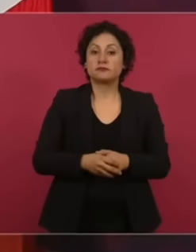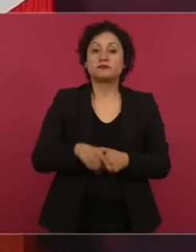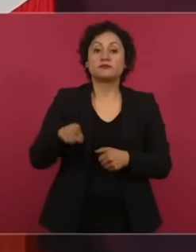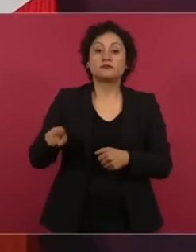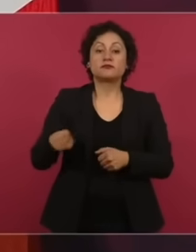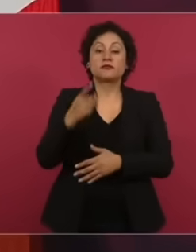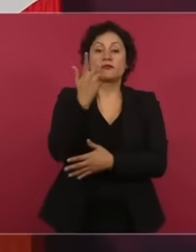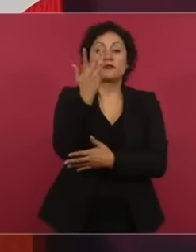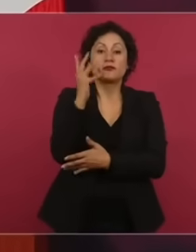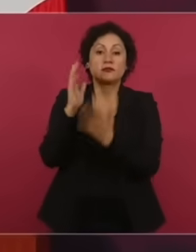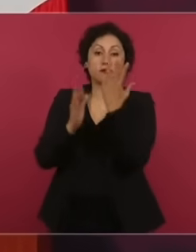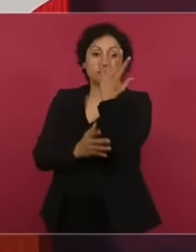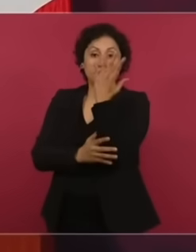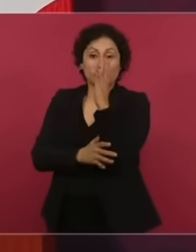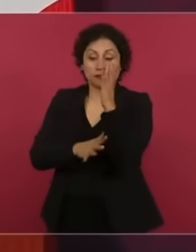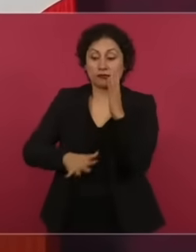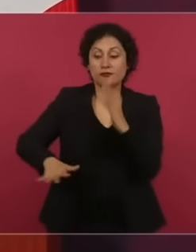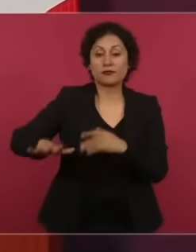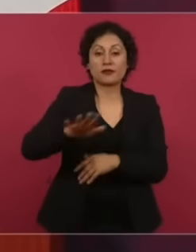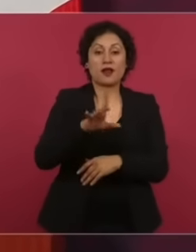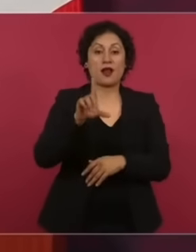Lacandona,